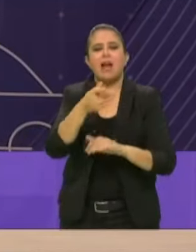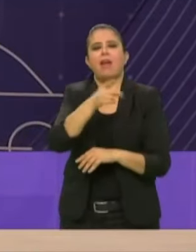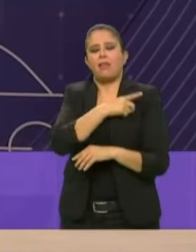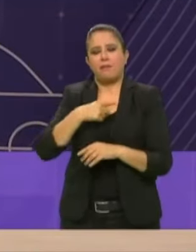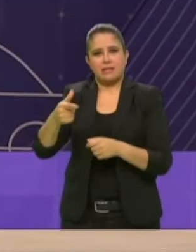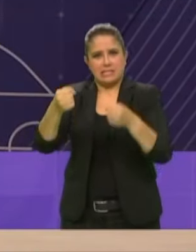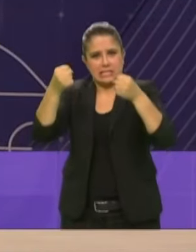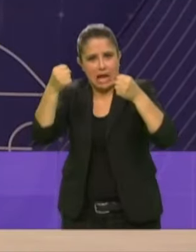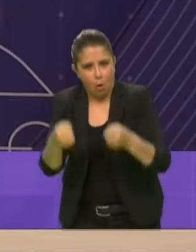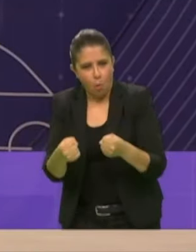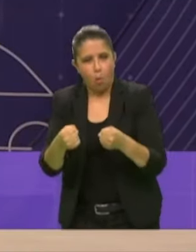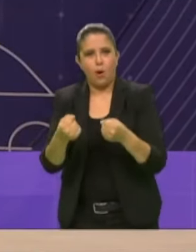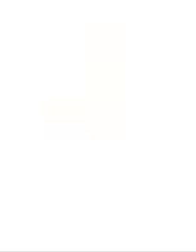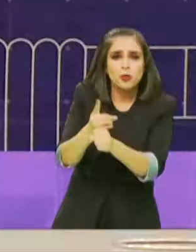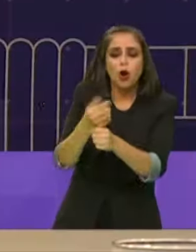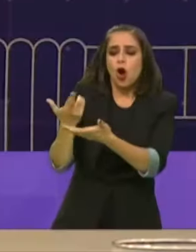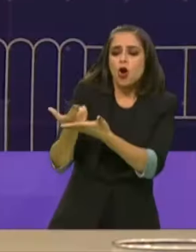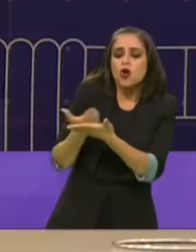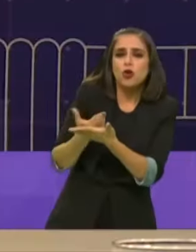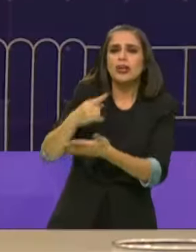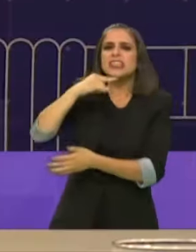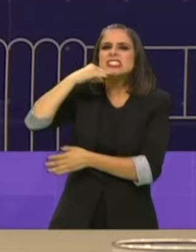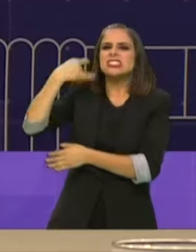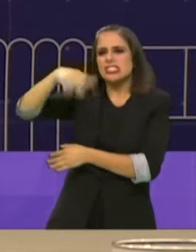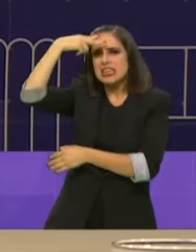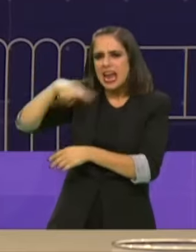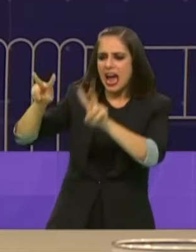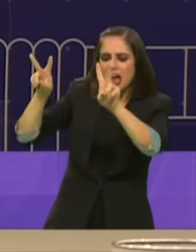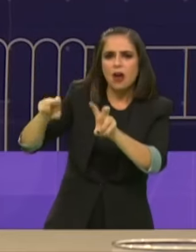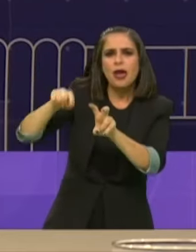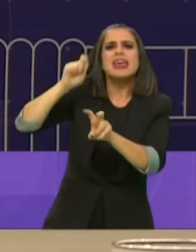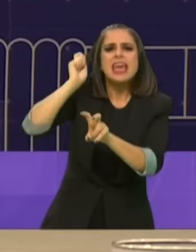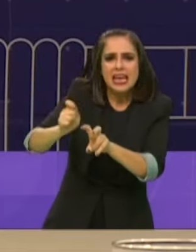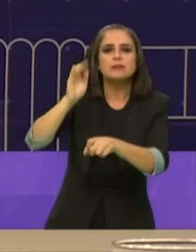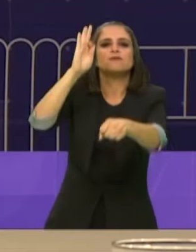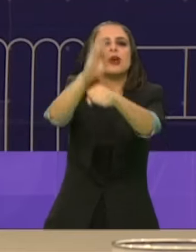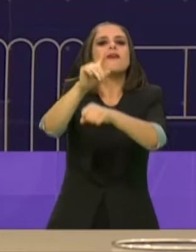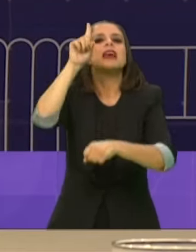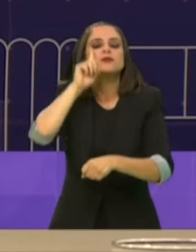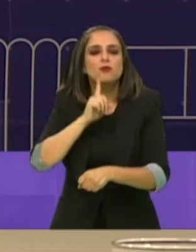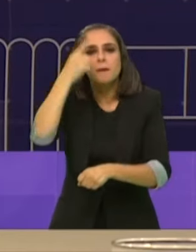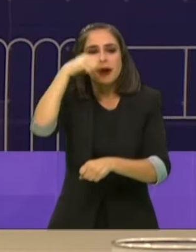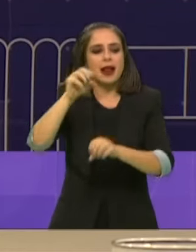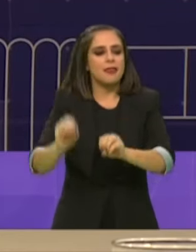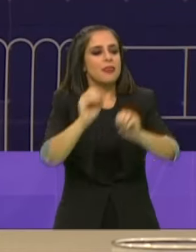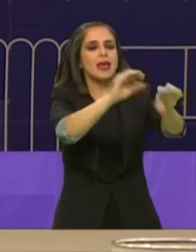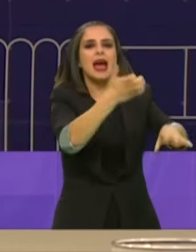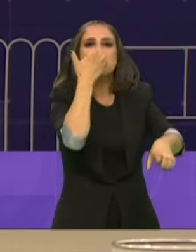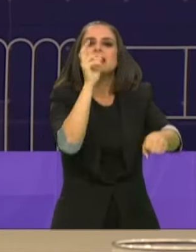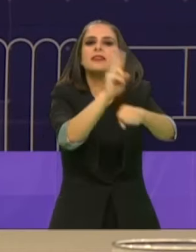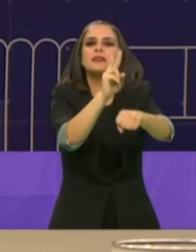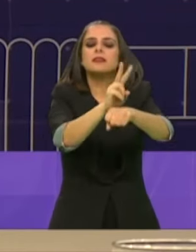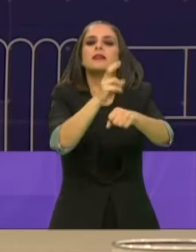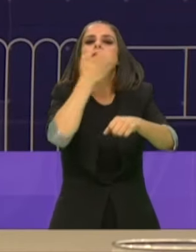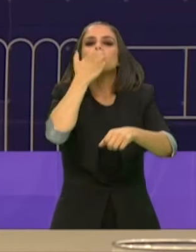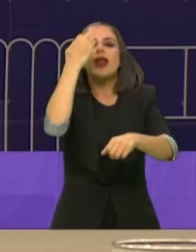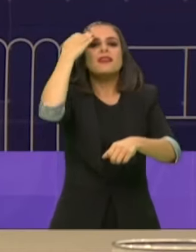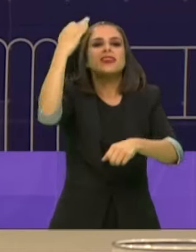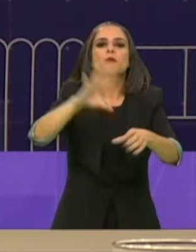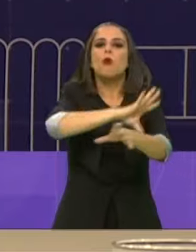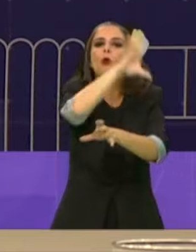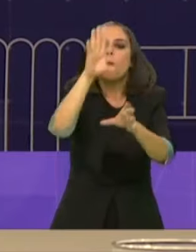seguridad estructural, techumbres. Vamos a regresar las estancias infantiles, las escuelas de tiempo completo y